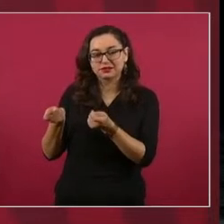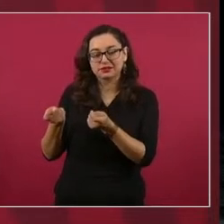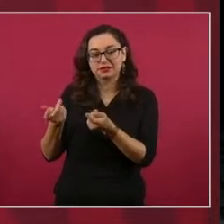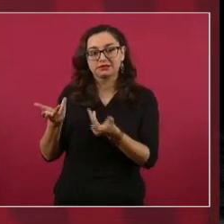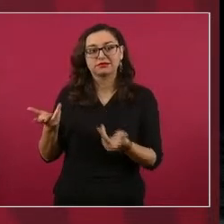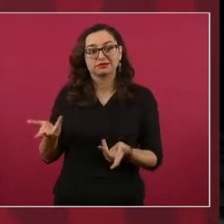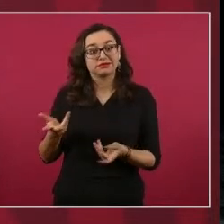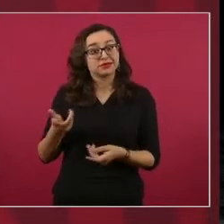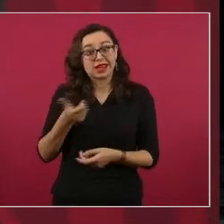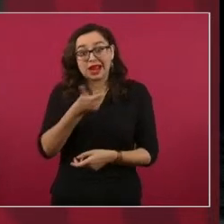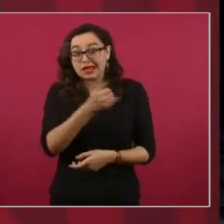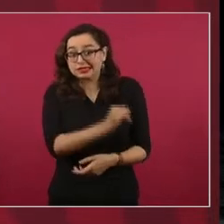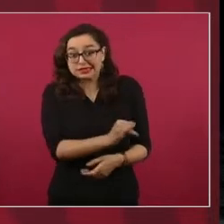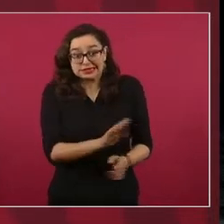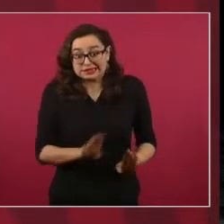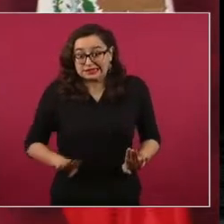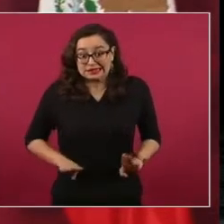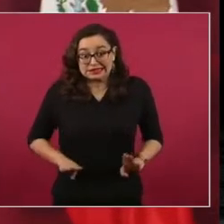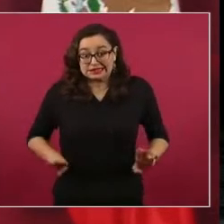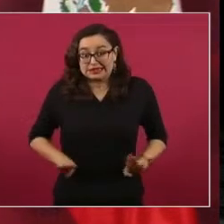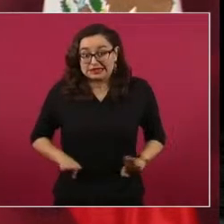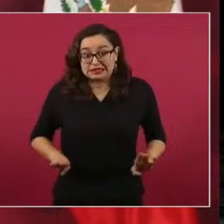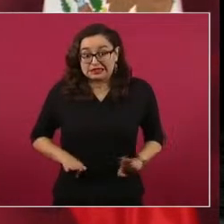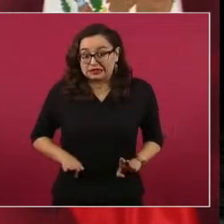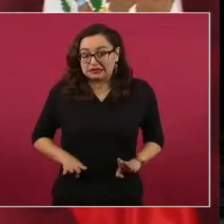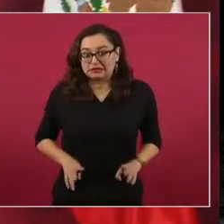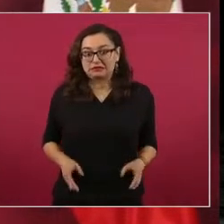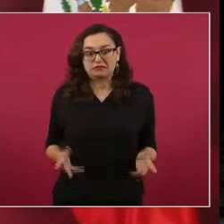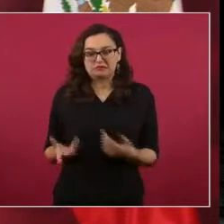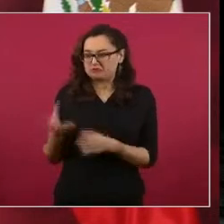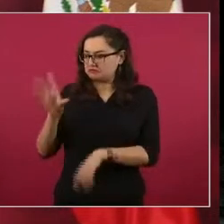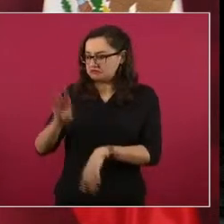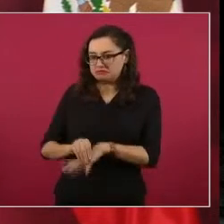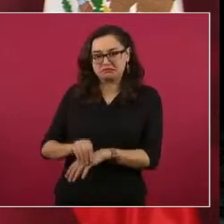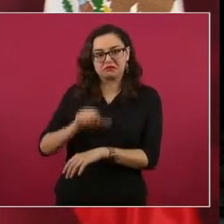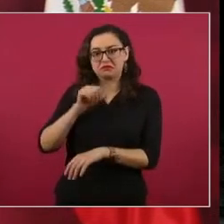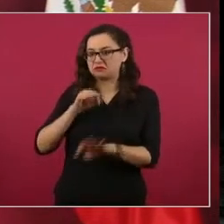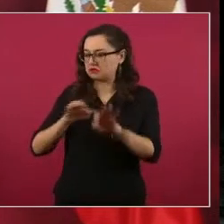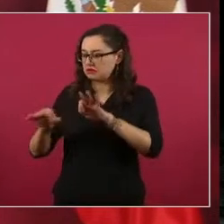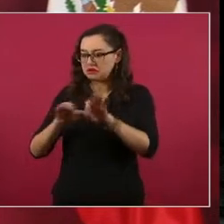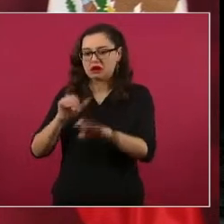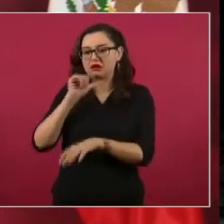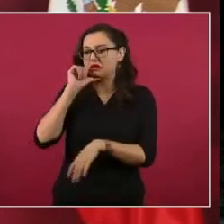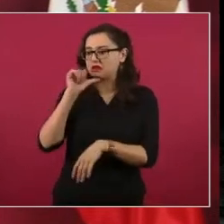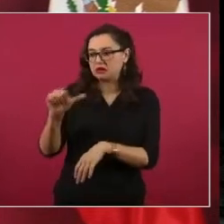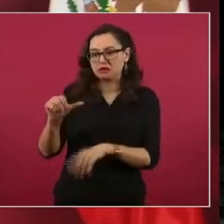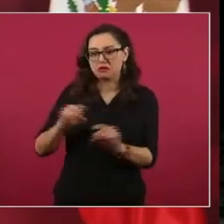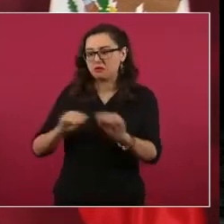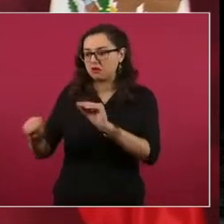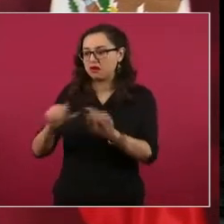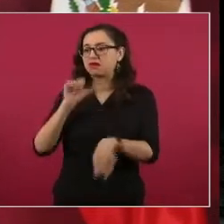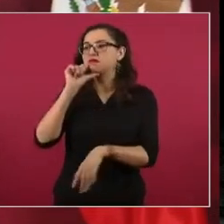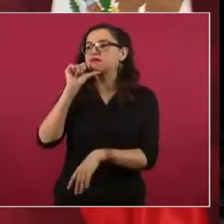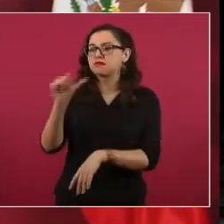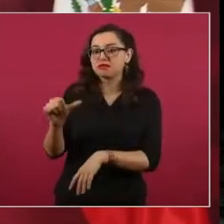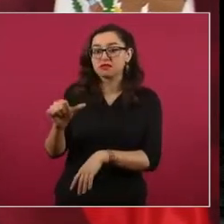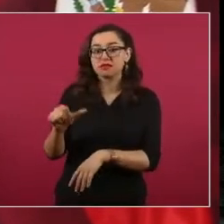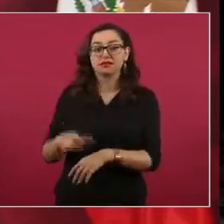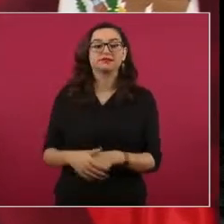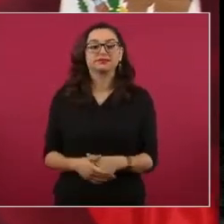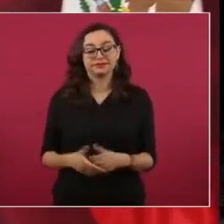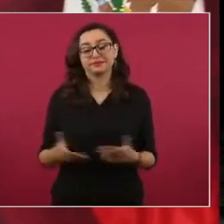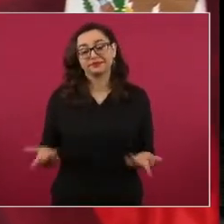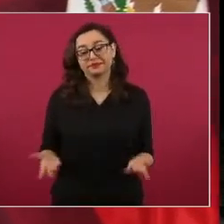fatal de pies y manos que no se mueve ese fue el modelo